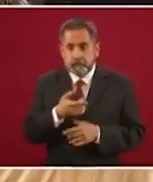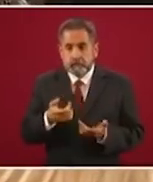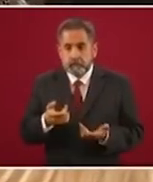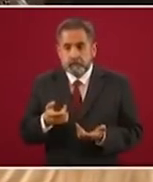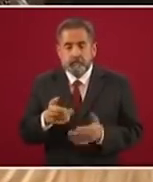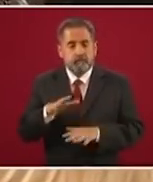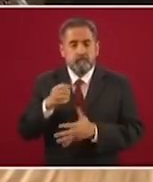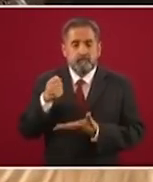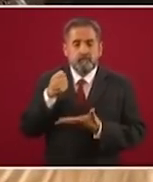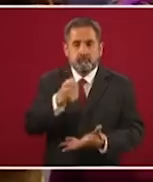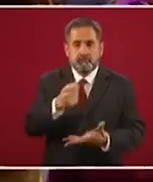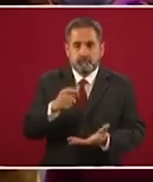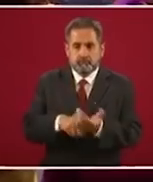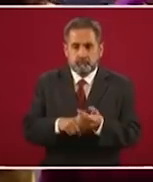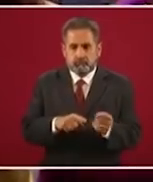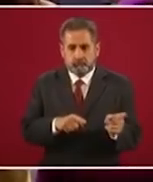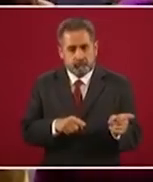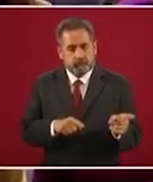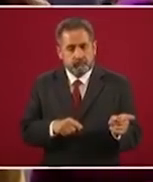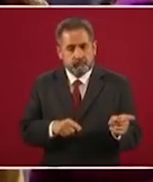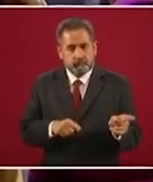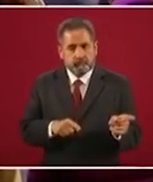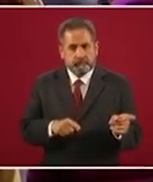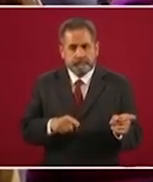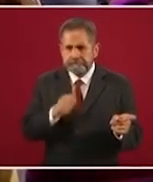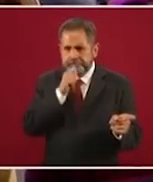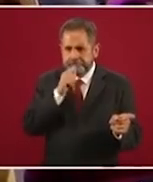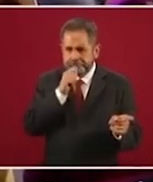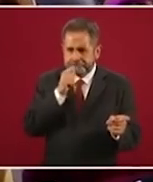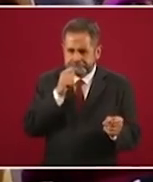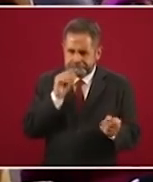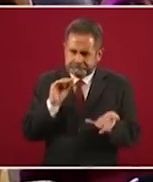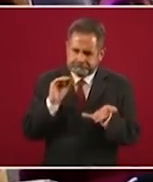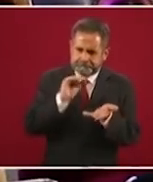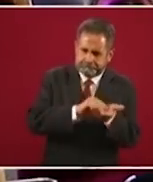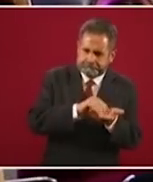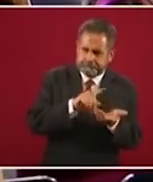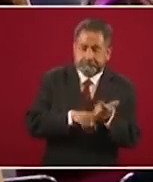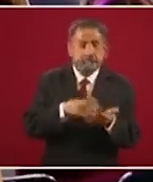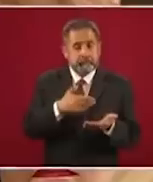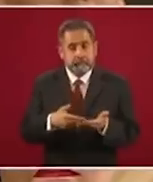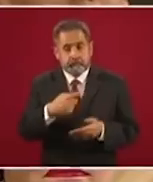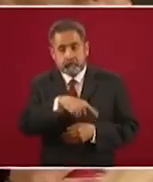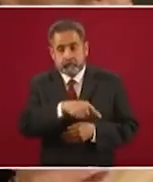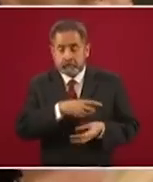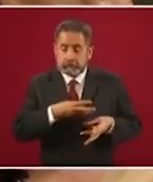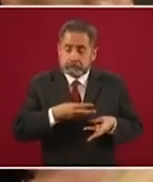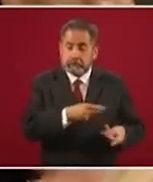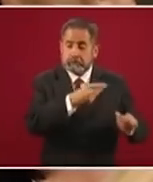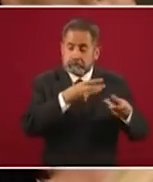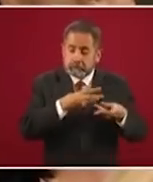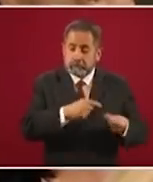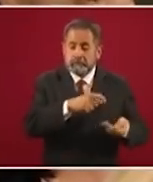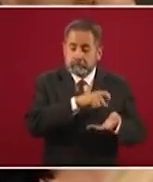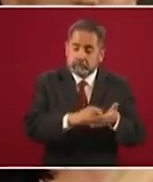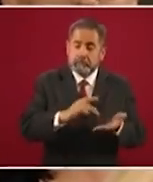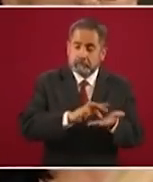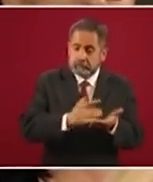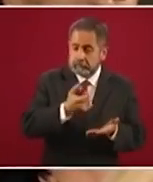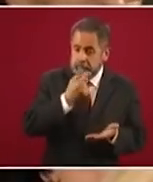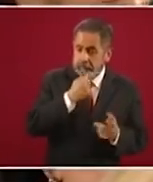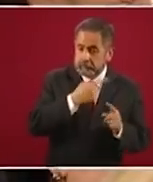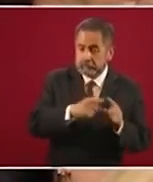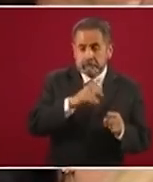en el presupuesto que usted está previendo, no está todavía incluido lo que todavía hoy gastan los pacientes para la adquisición de medicinas, para